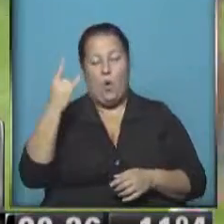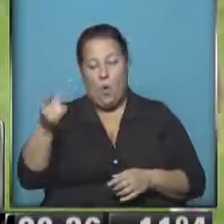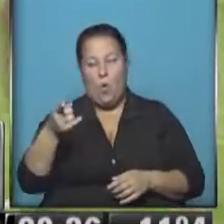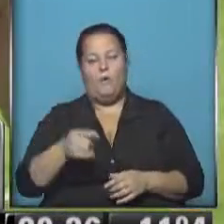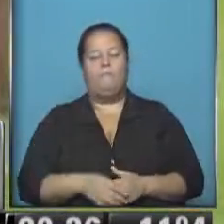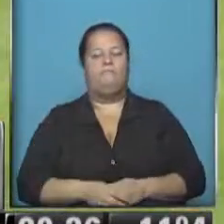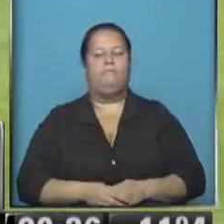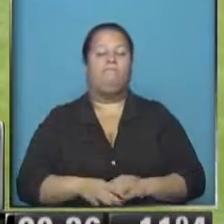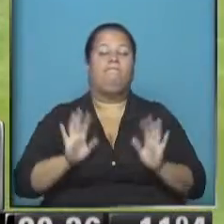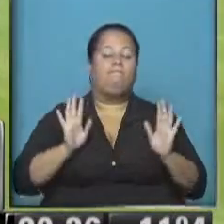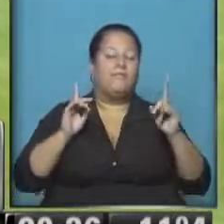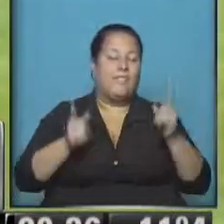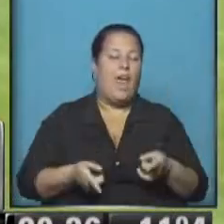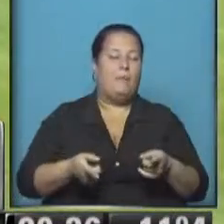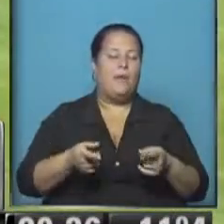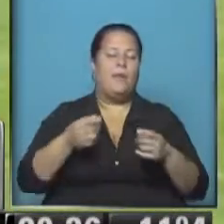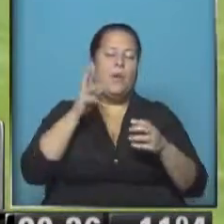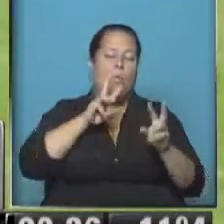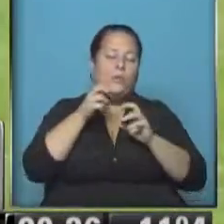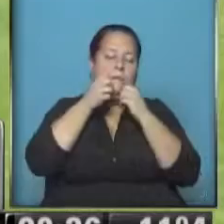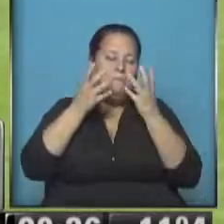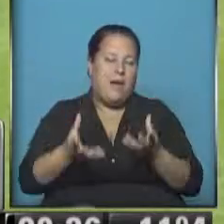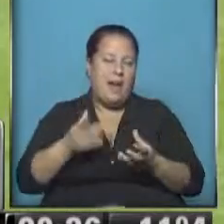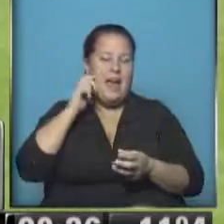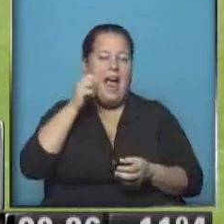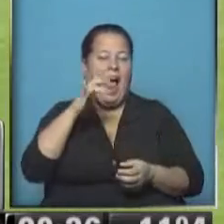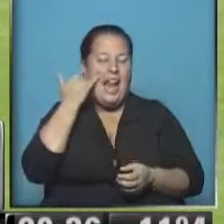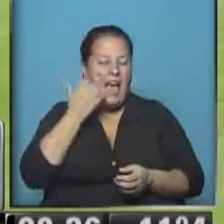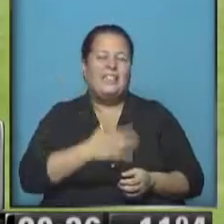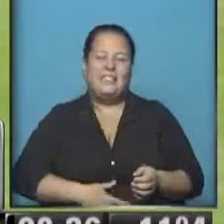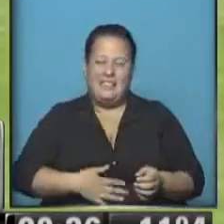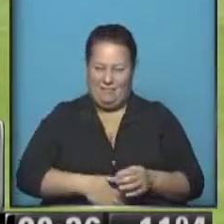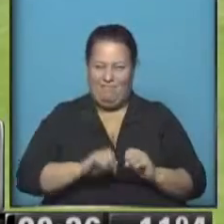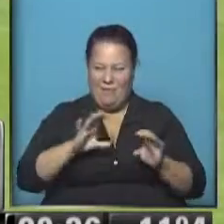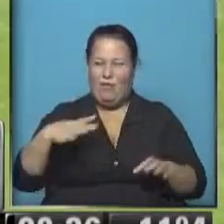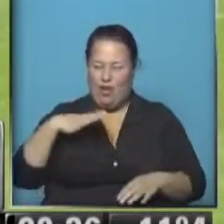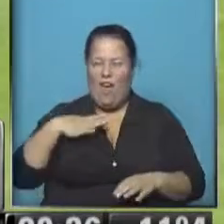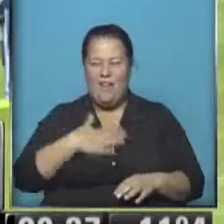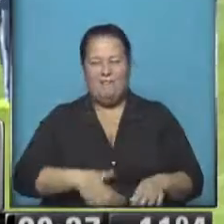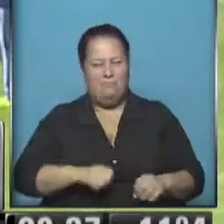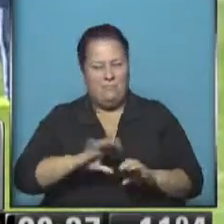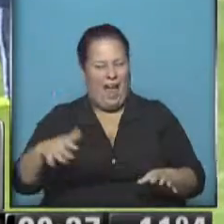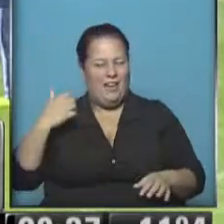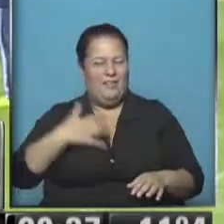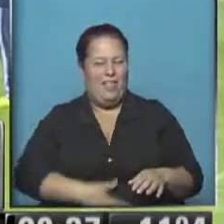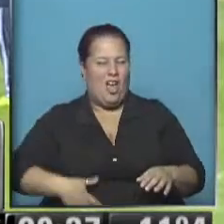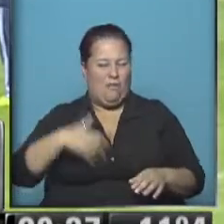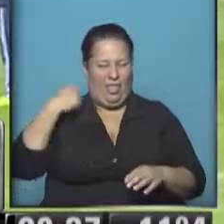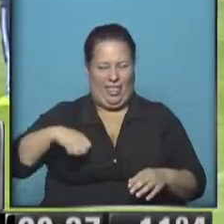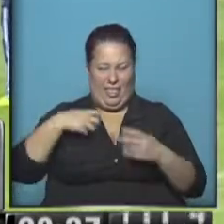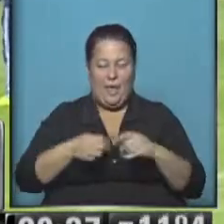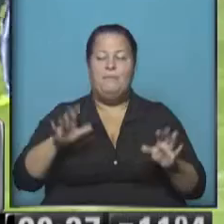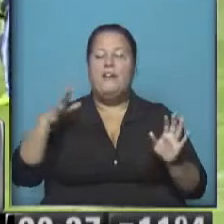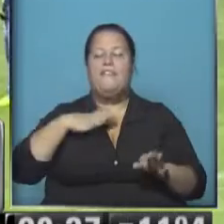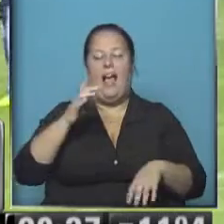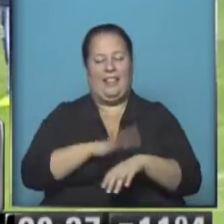se espera también una recuperación de canal que no está bien todavía no está bien de su gastroenterocolitis pero